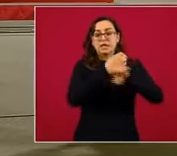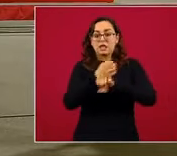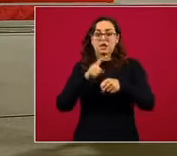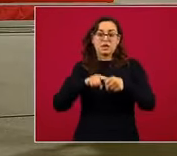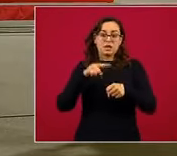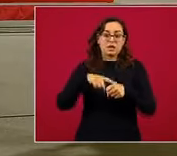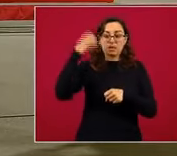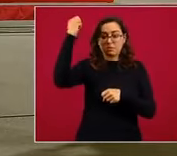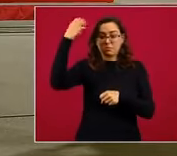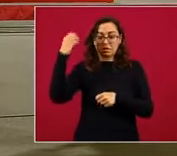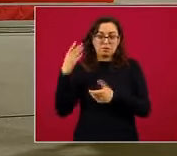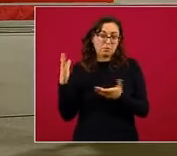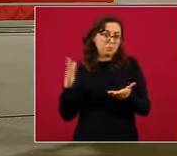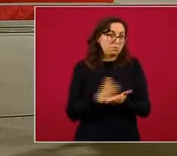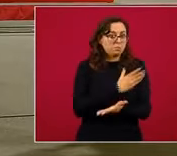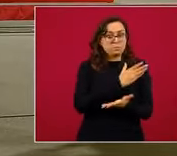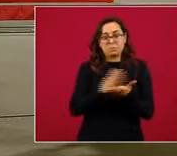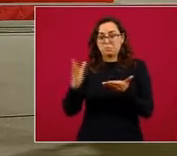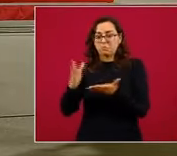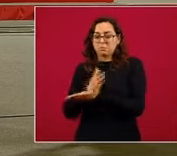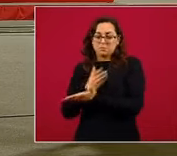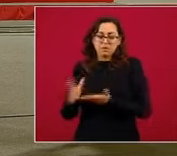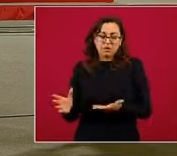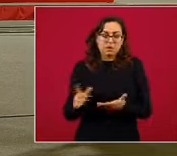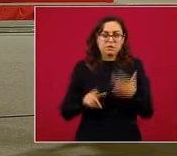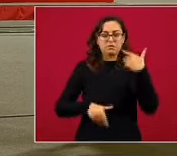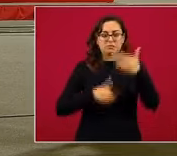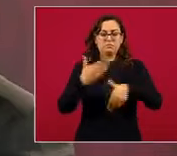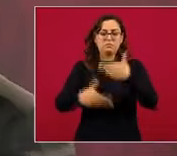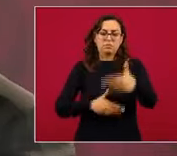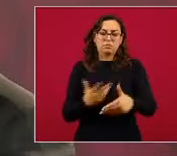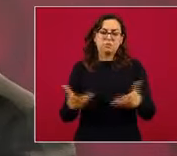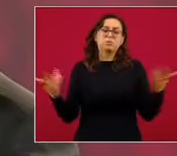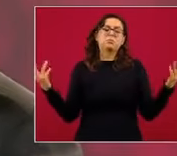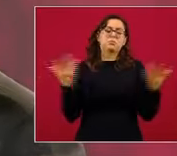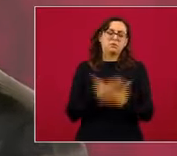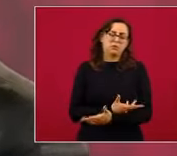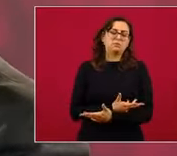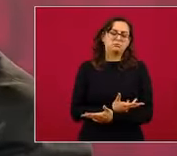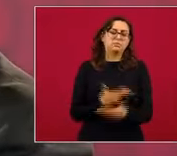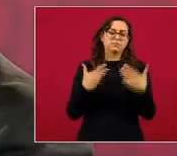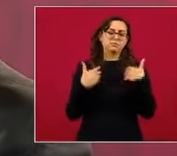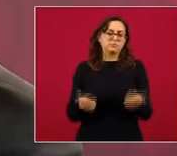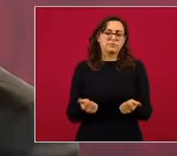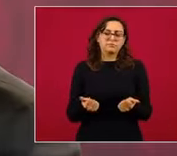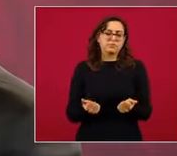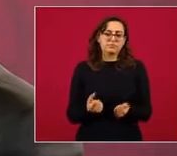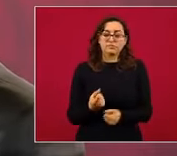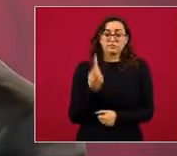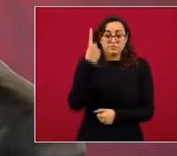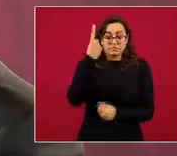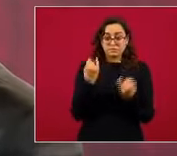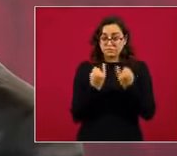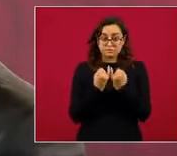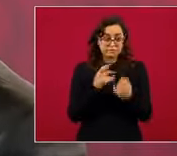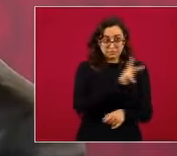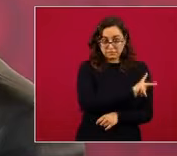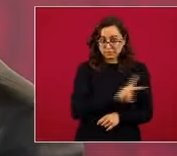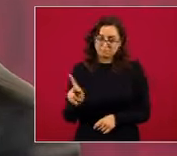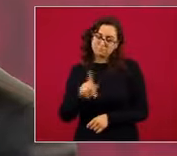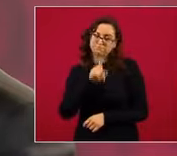semáforo, pues todos, al final, creo que todo el mundo se convenció de lo que era bastante evidente: no sirve tener un solo instrumento. Pongamos un